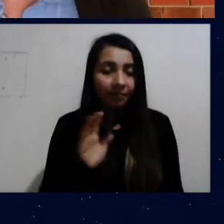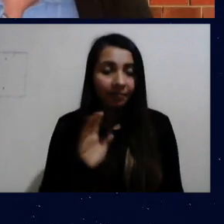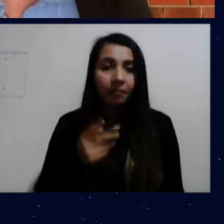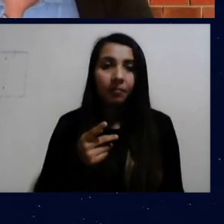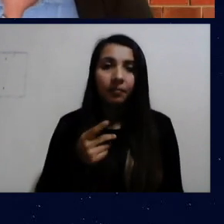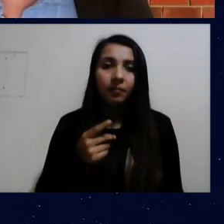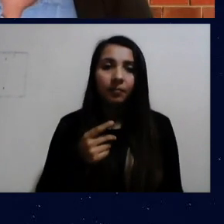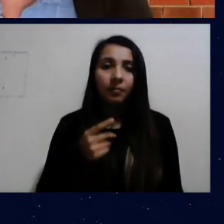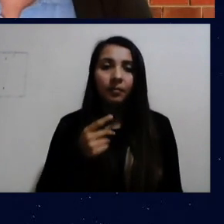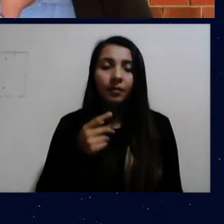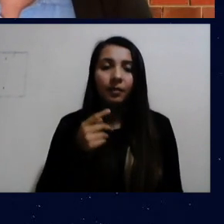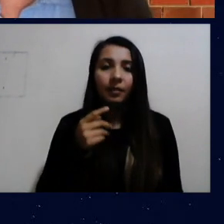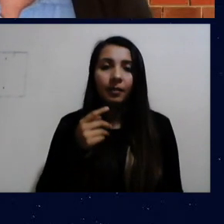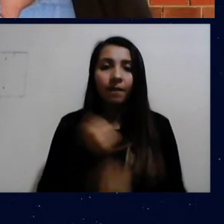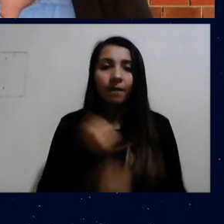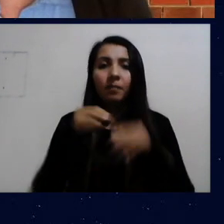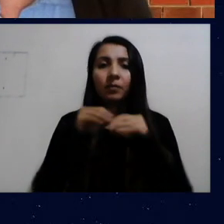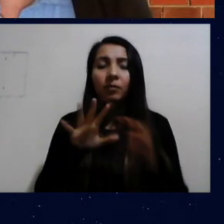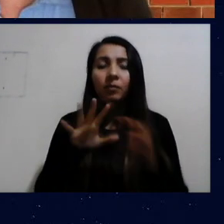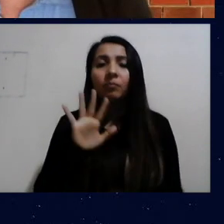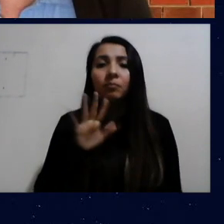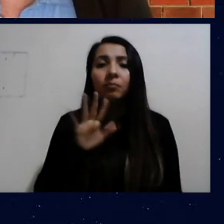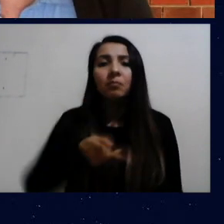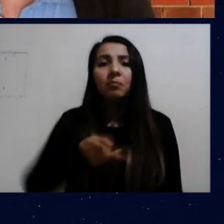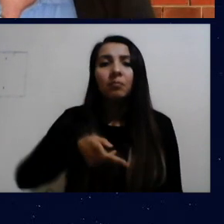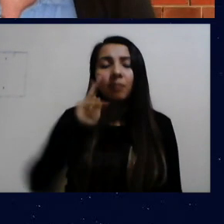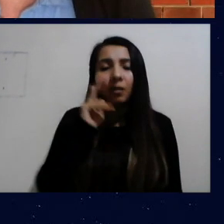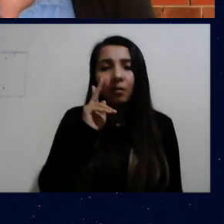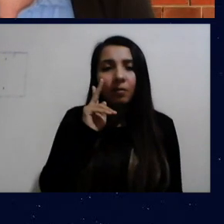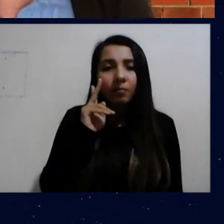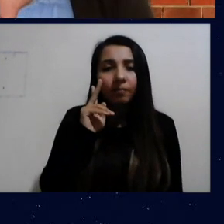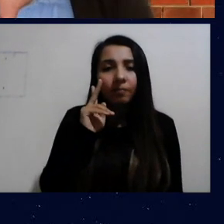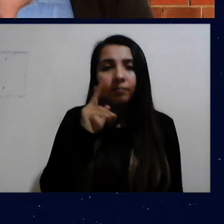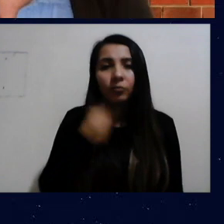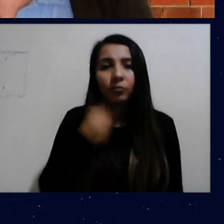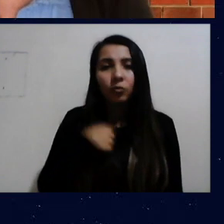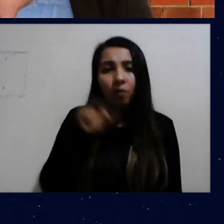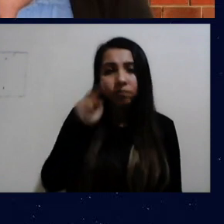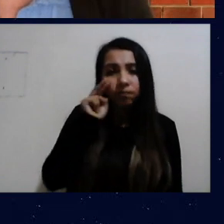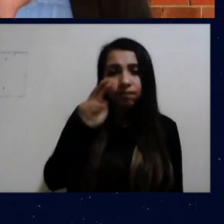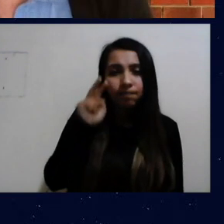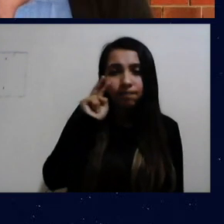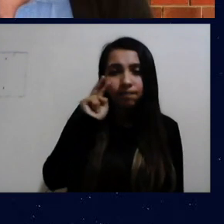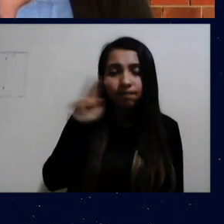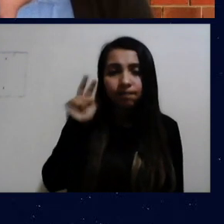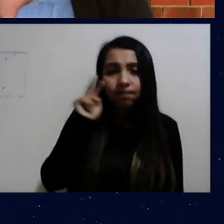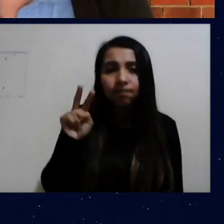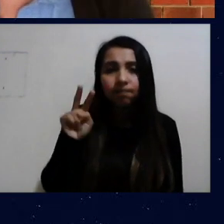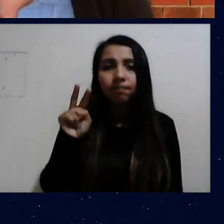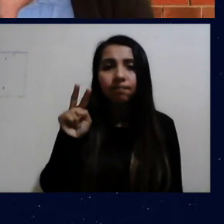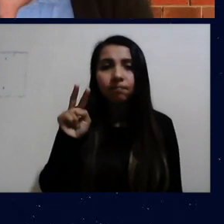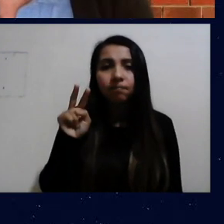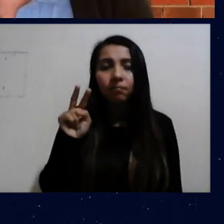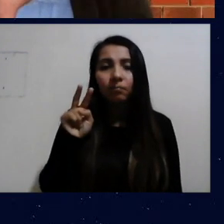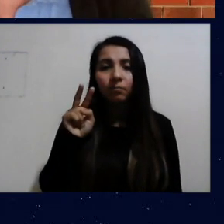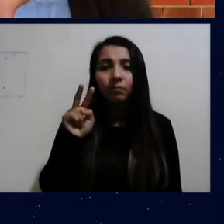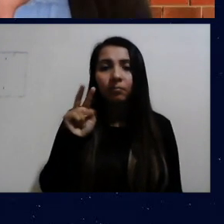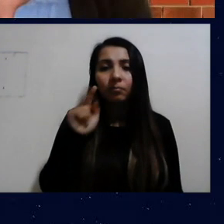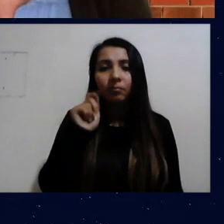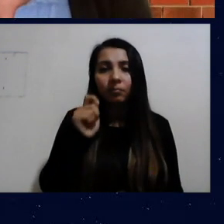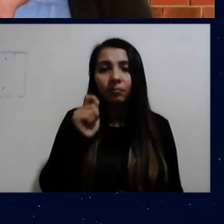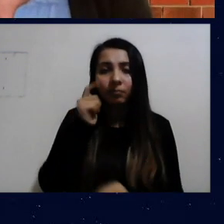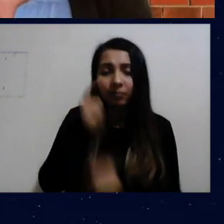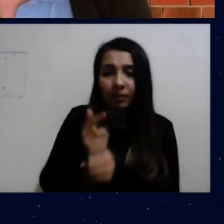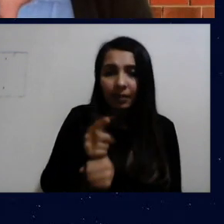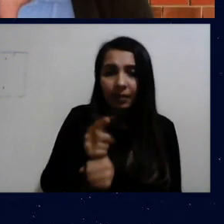he visto que la detección de la glicina ha sido controversial, ¿no? Porque al principio